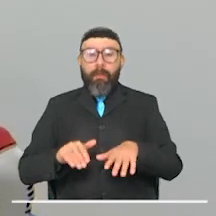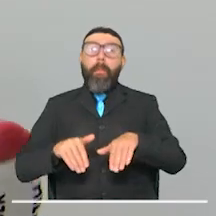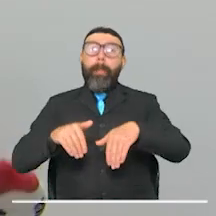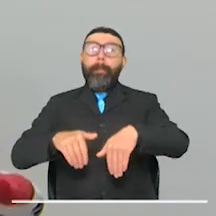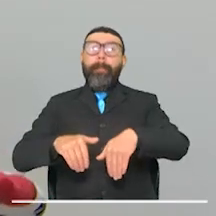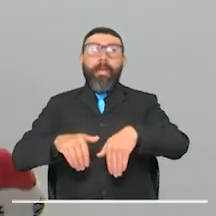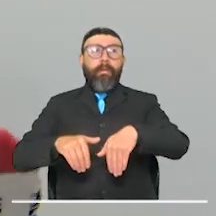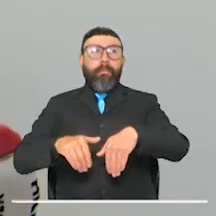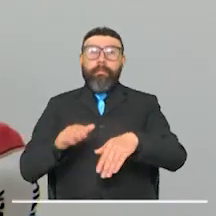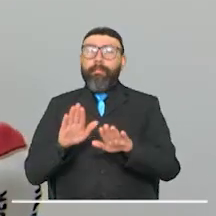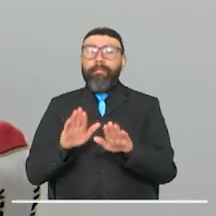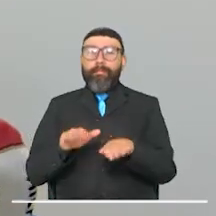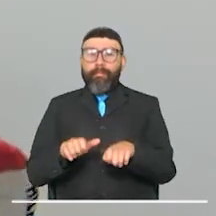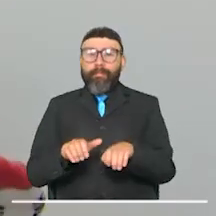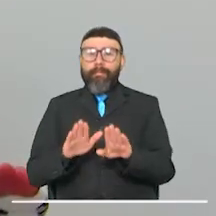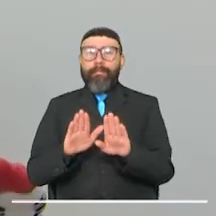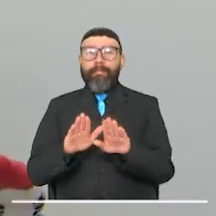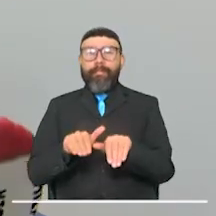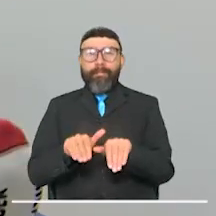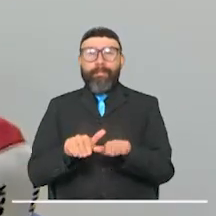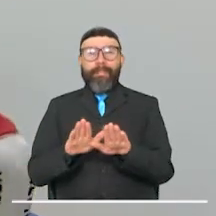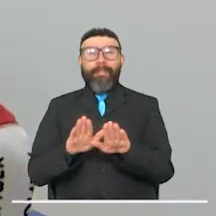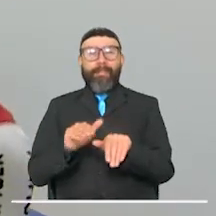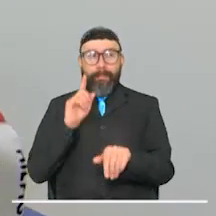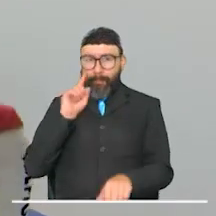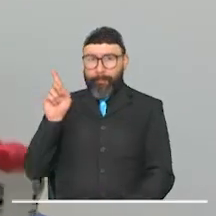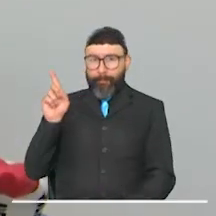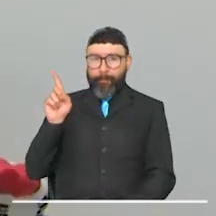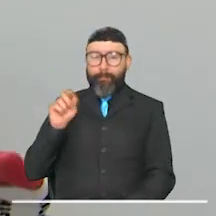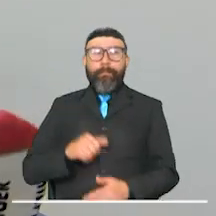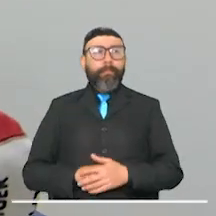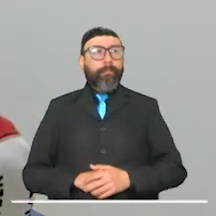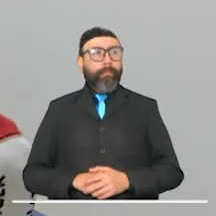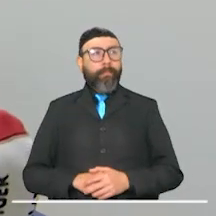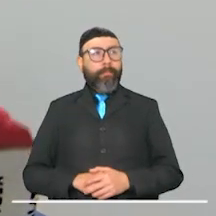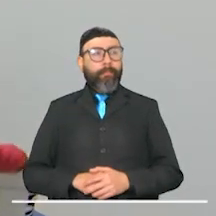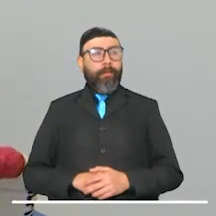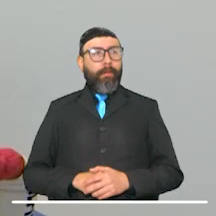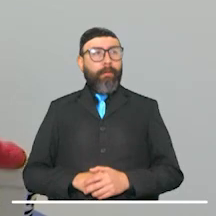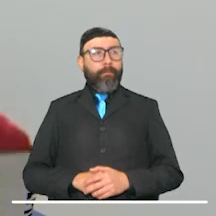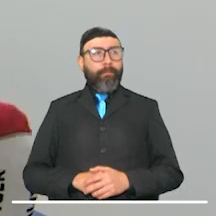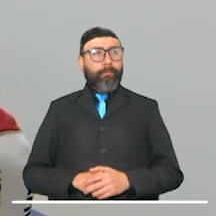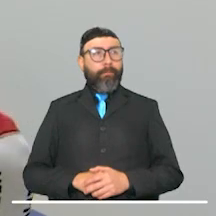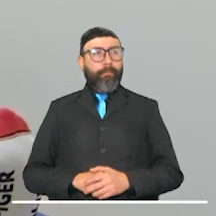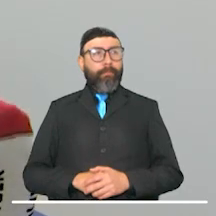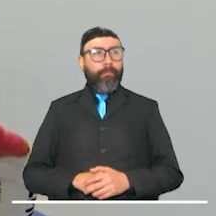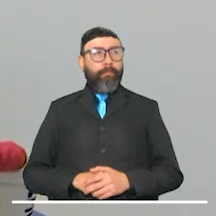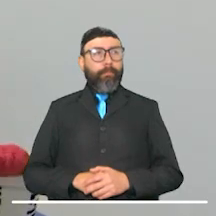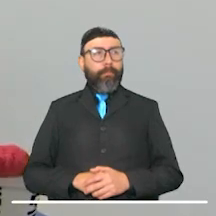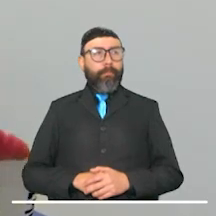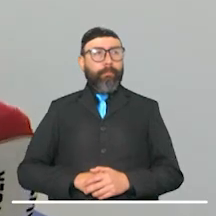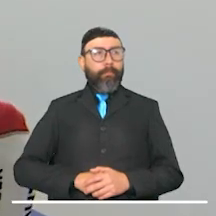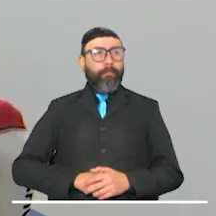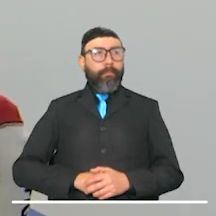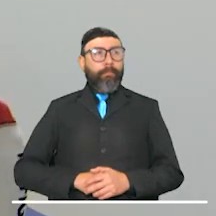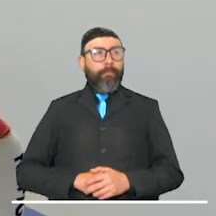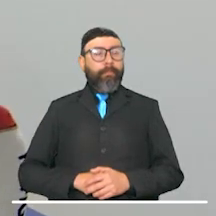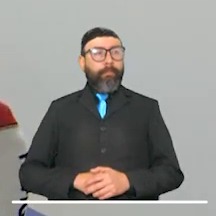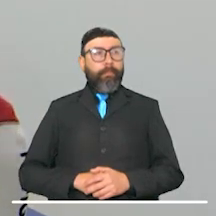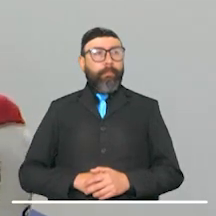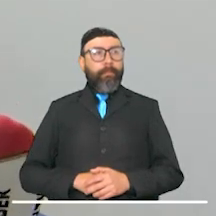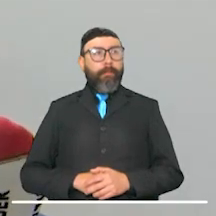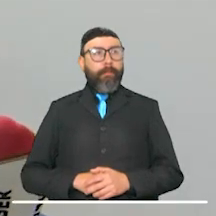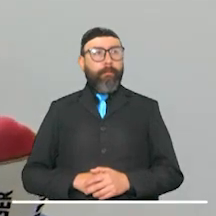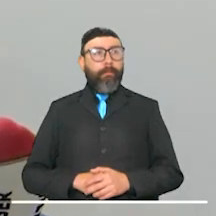a mover los dedos de arriba a abajo arriba abajo arriba abajo empezar Ya